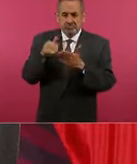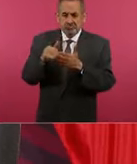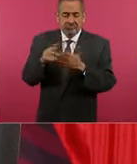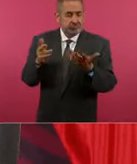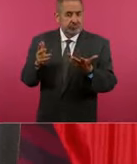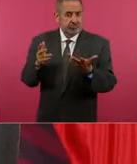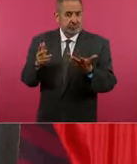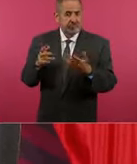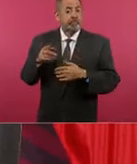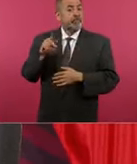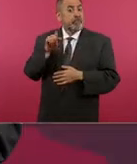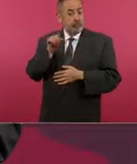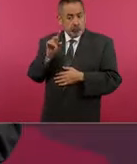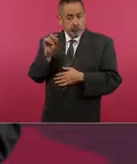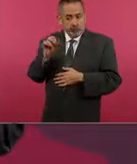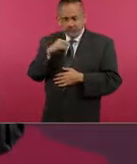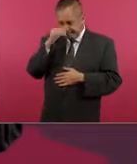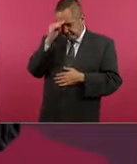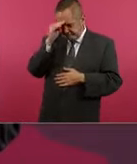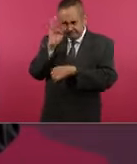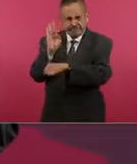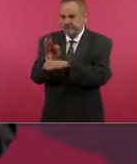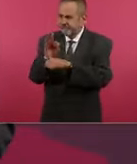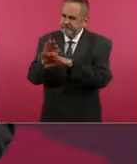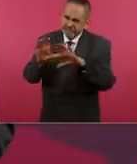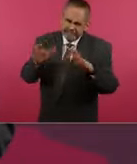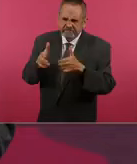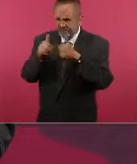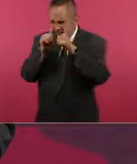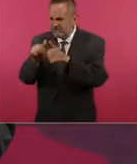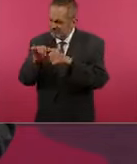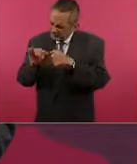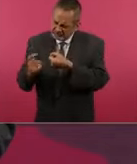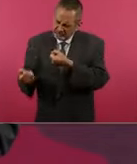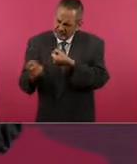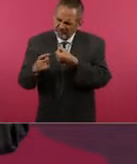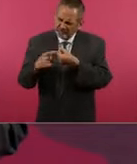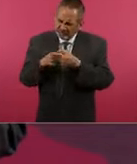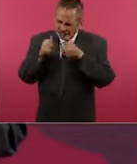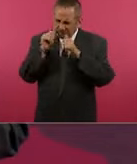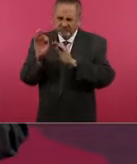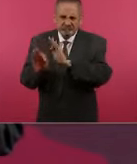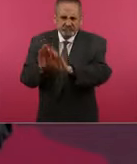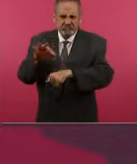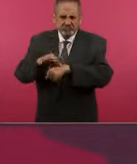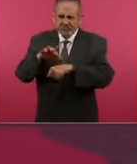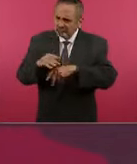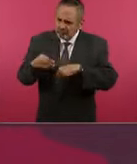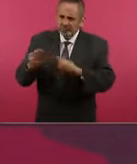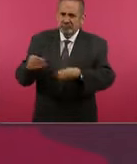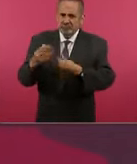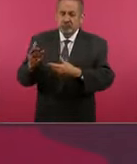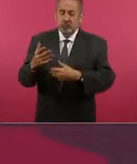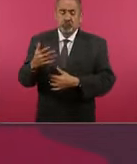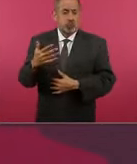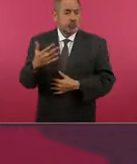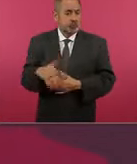de personas sin seguridad social. Y lo que